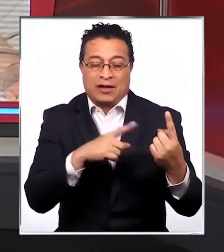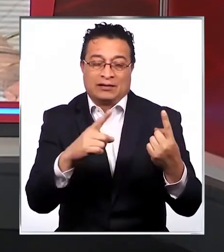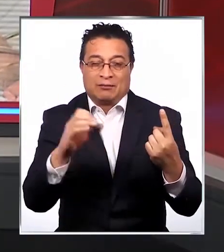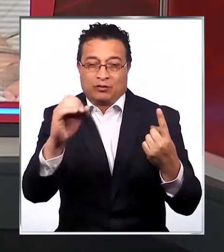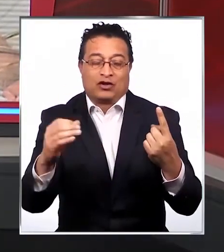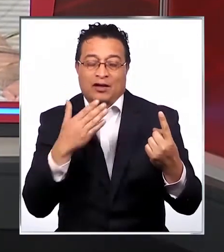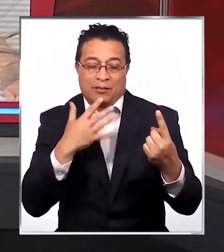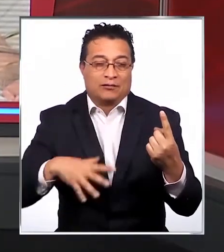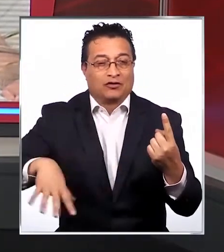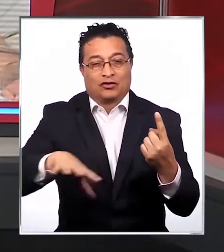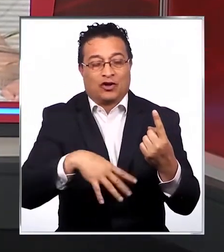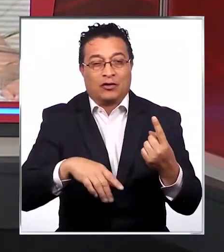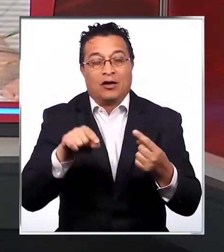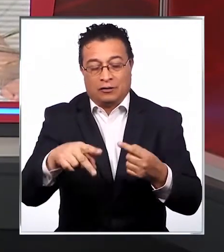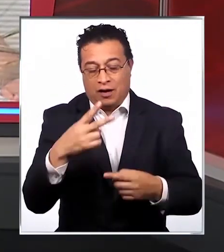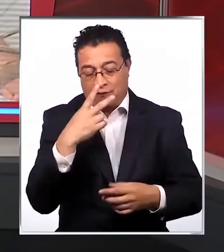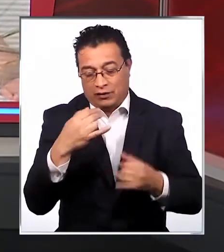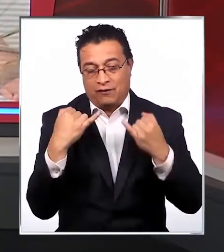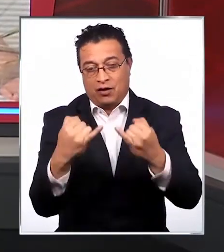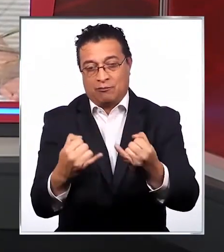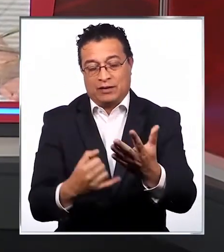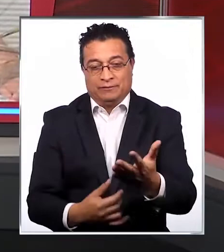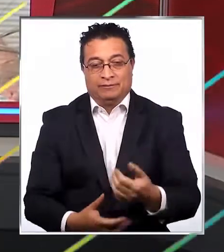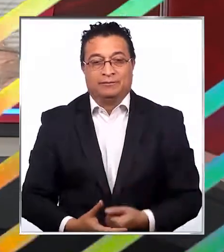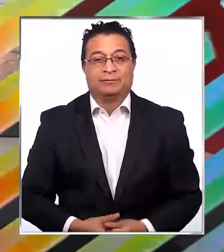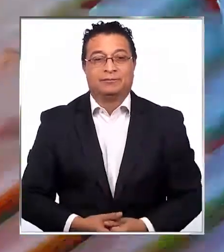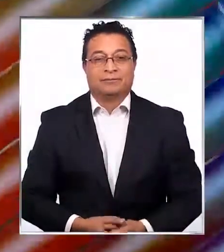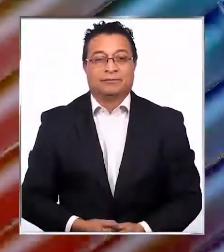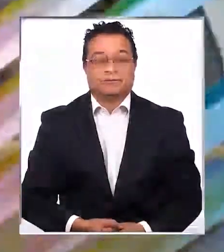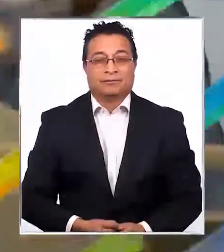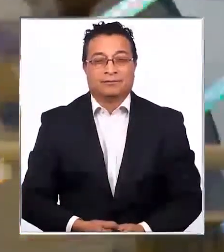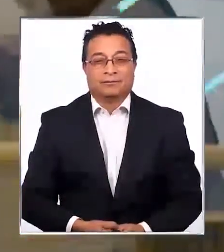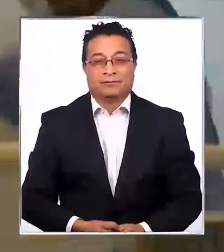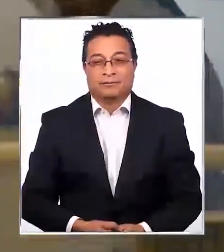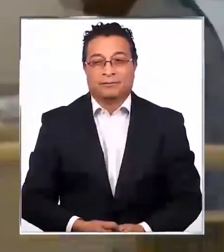que preparamos junto a Francisco Arriagada.